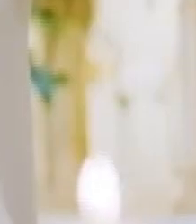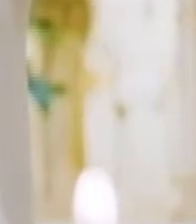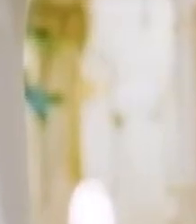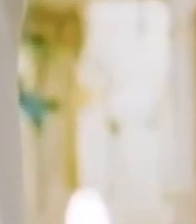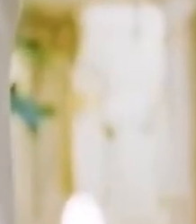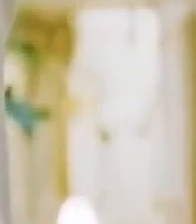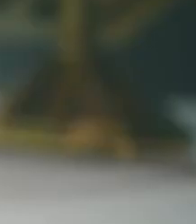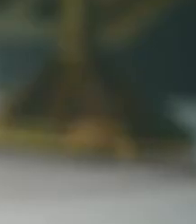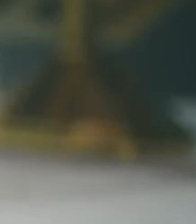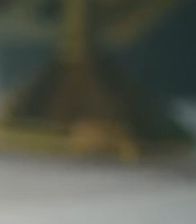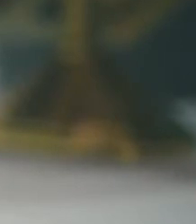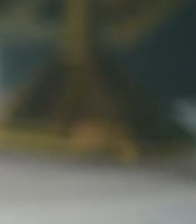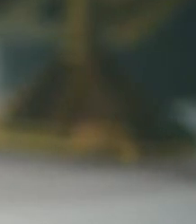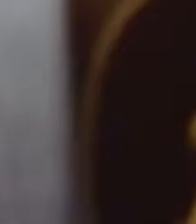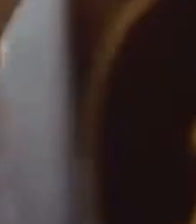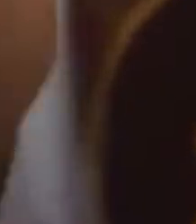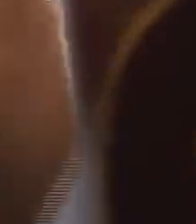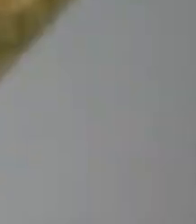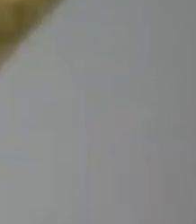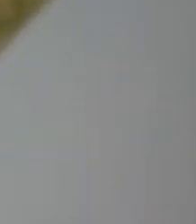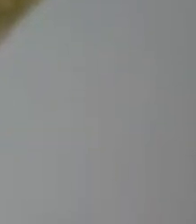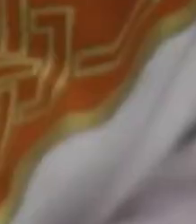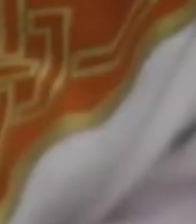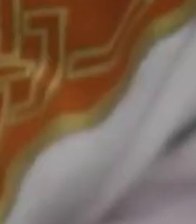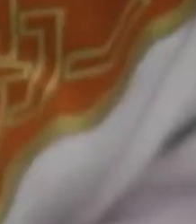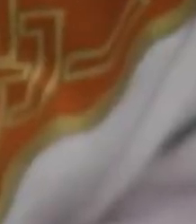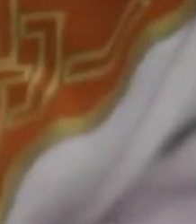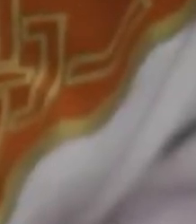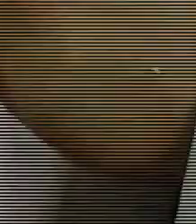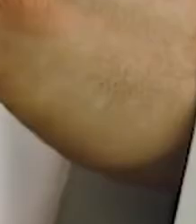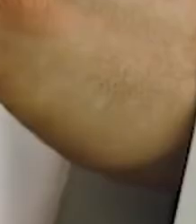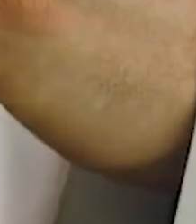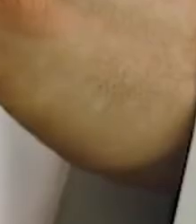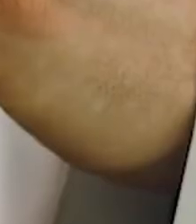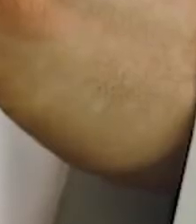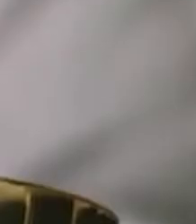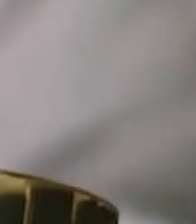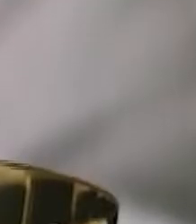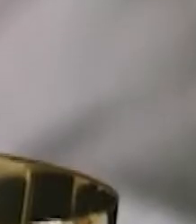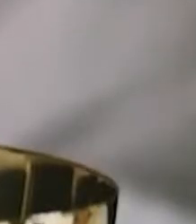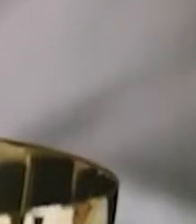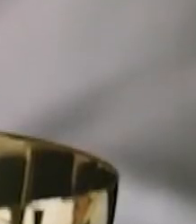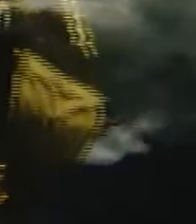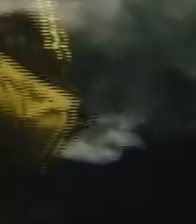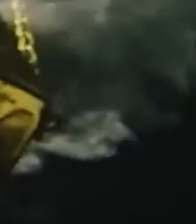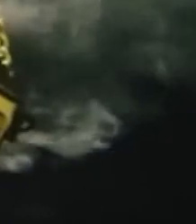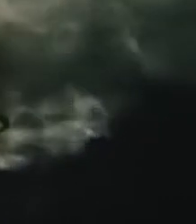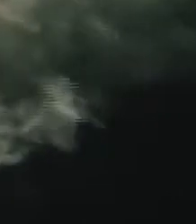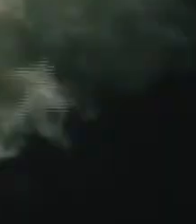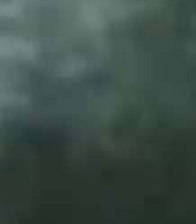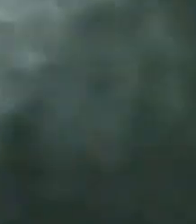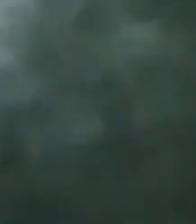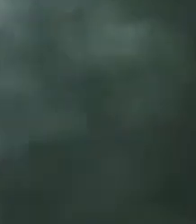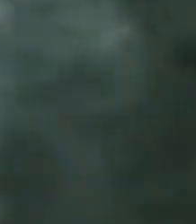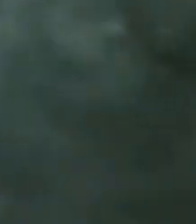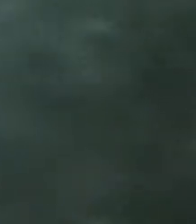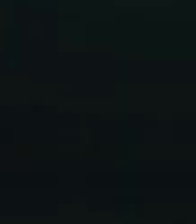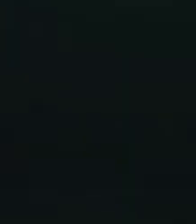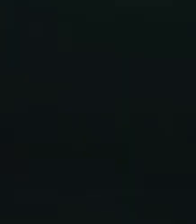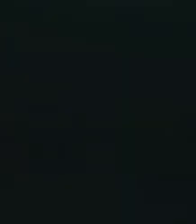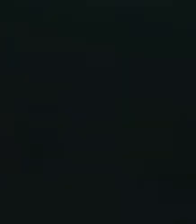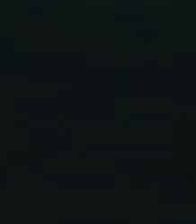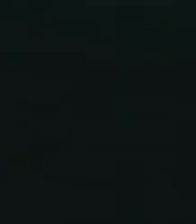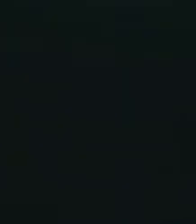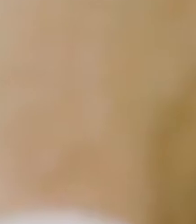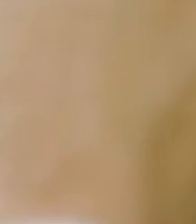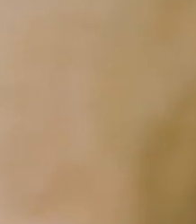La Sagrada Eucaristía desde nuestra Catedral Metropolitana y en diferentes templos del país los